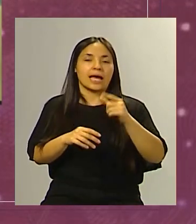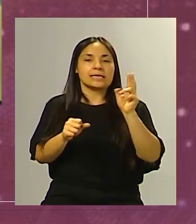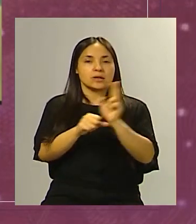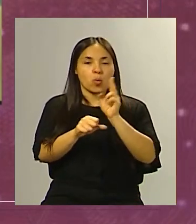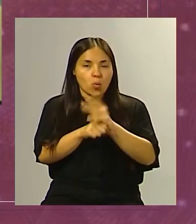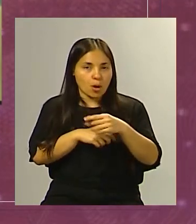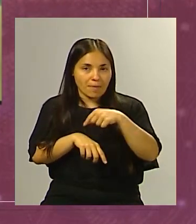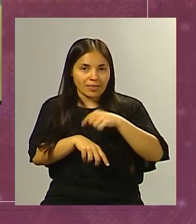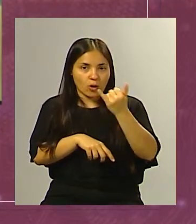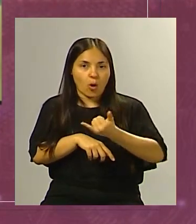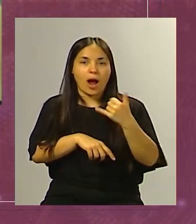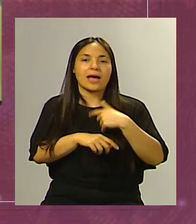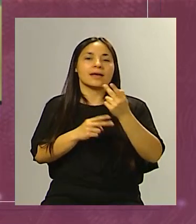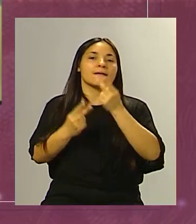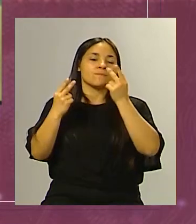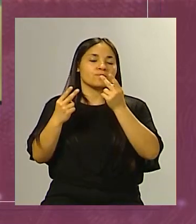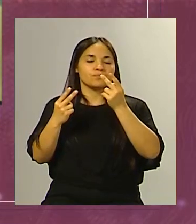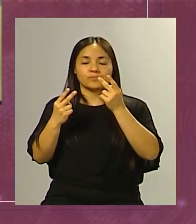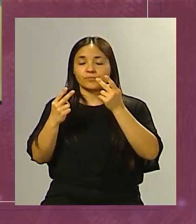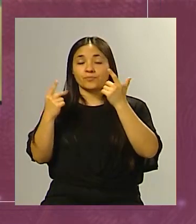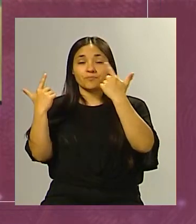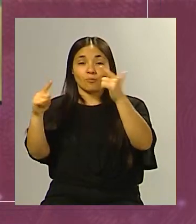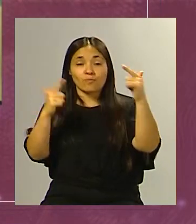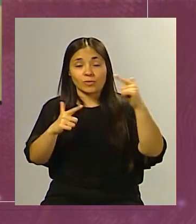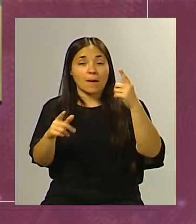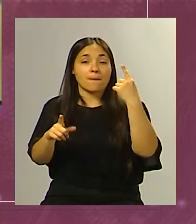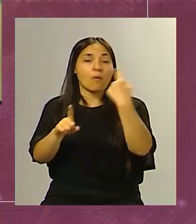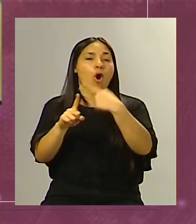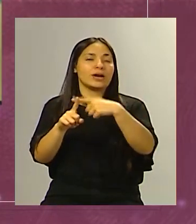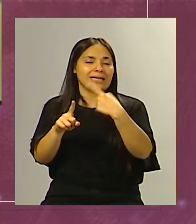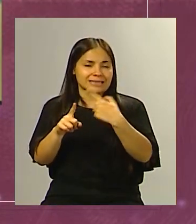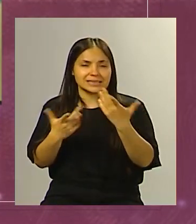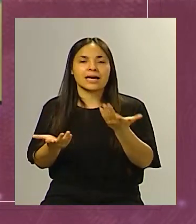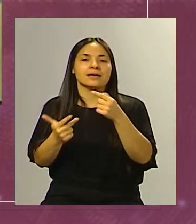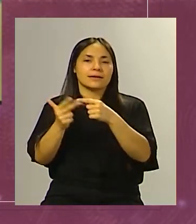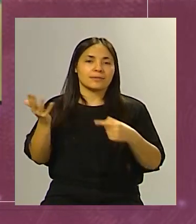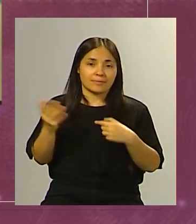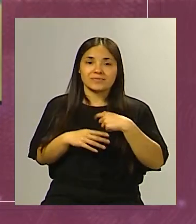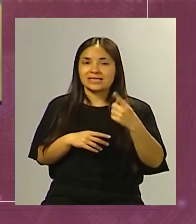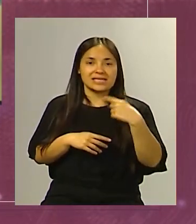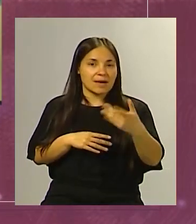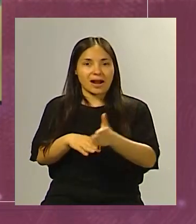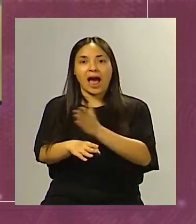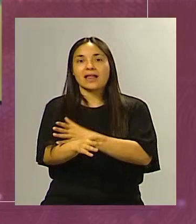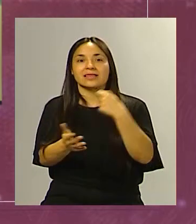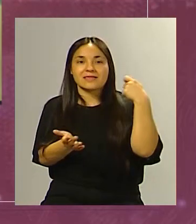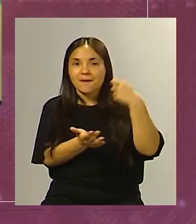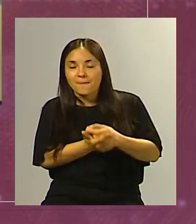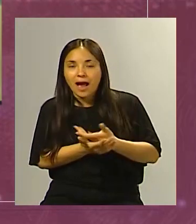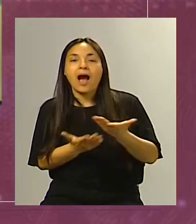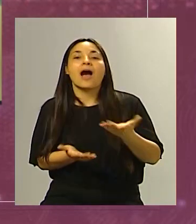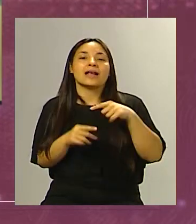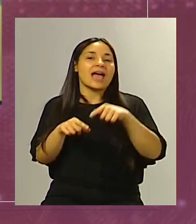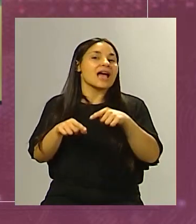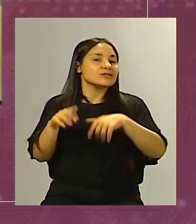tienen boliche. O sea, siempre la opción en los viajes de egresados de contratar con una antelación es el camino para